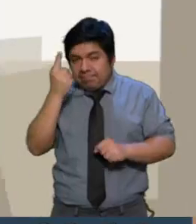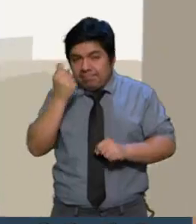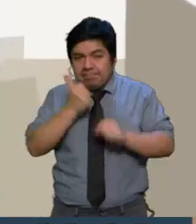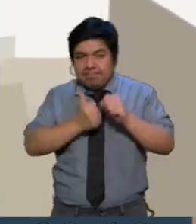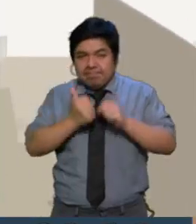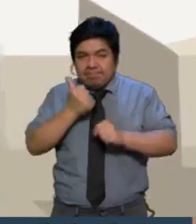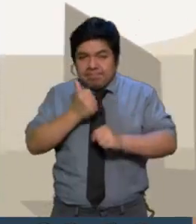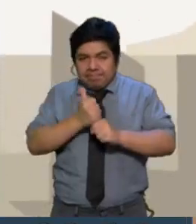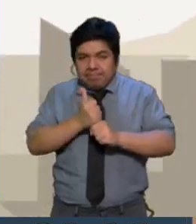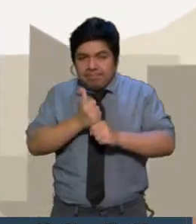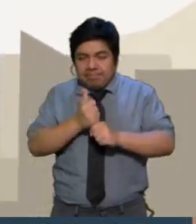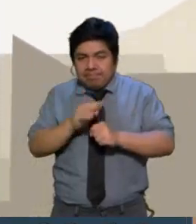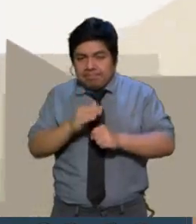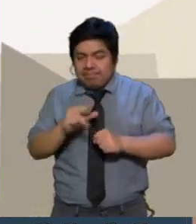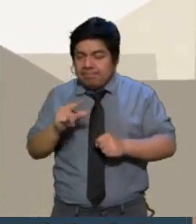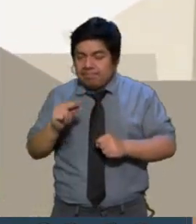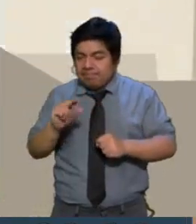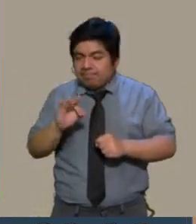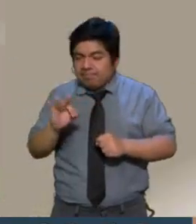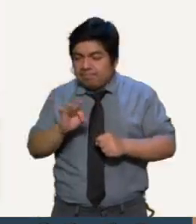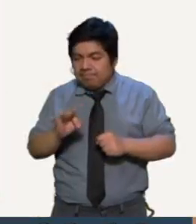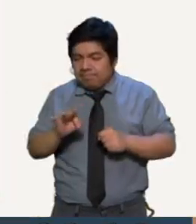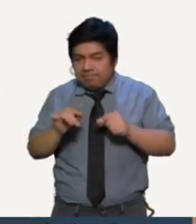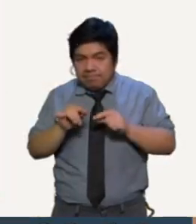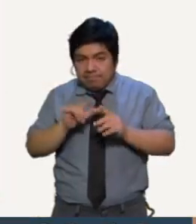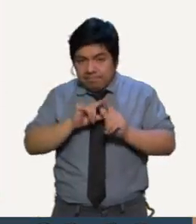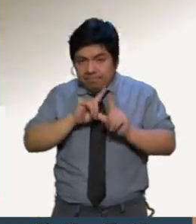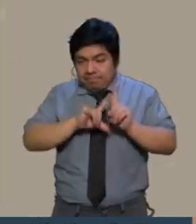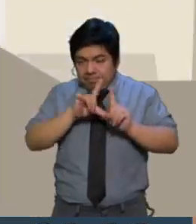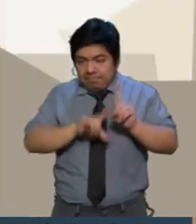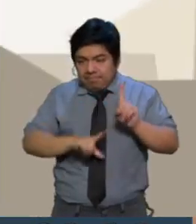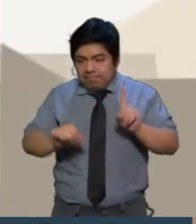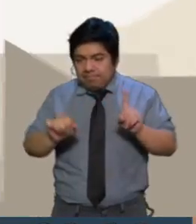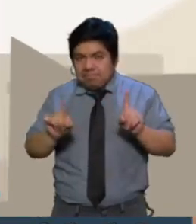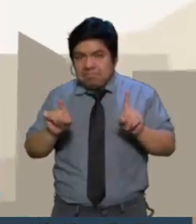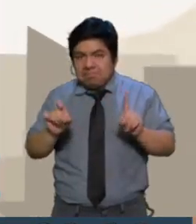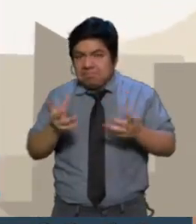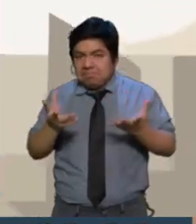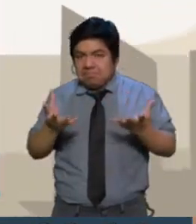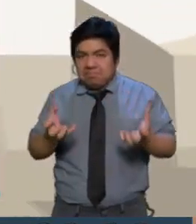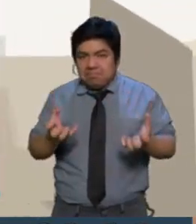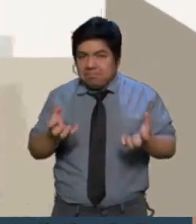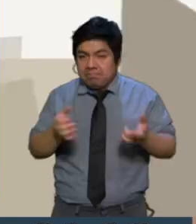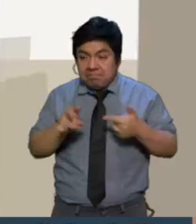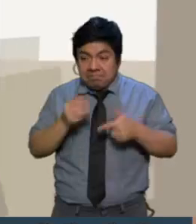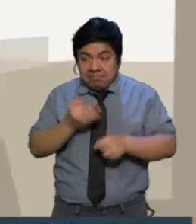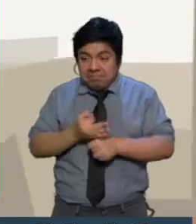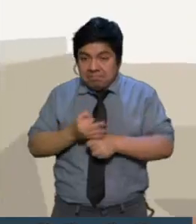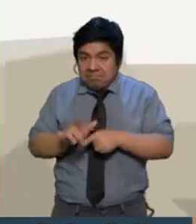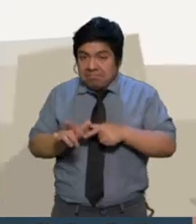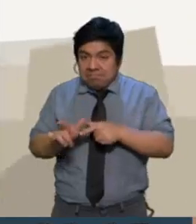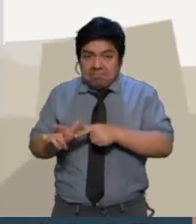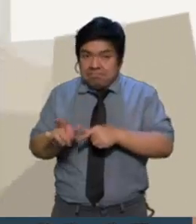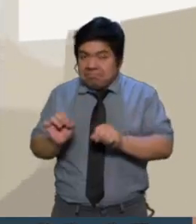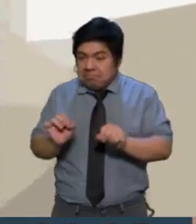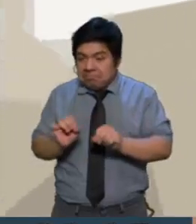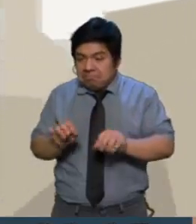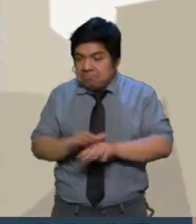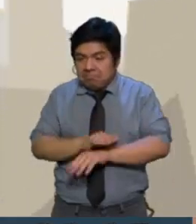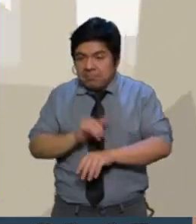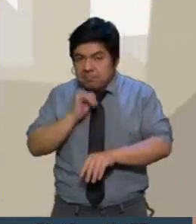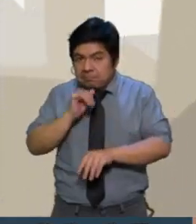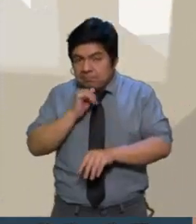pasado más del 80% del territorio nacional estuvo en sequía y las cosas no han cambiado. Entonces nos preocupa